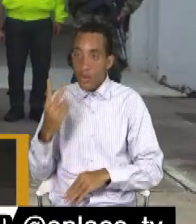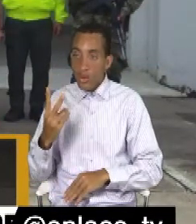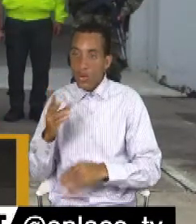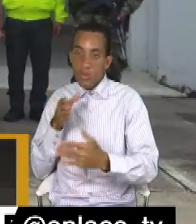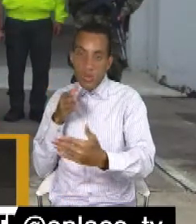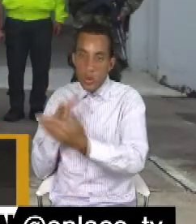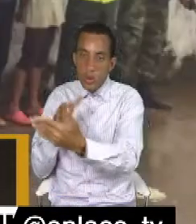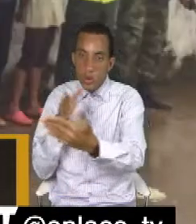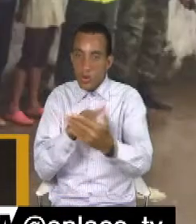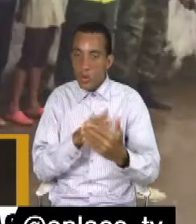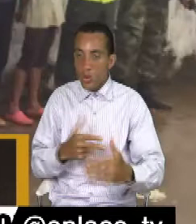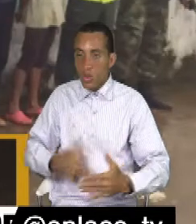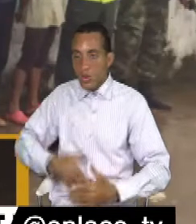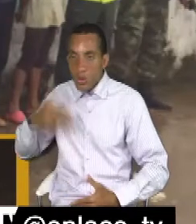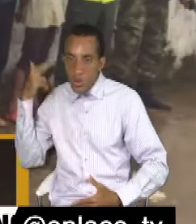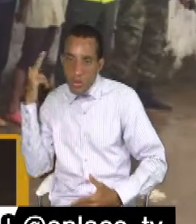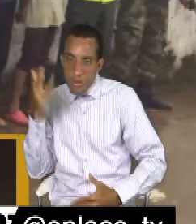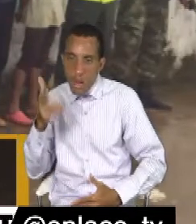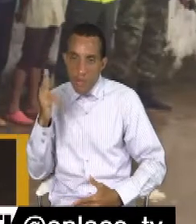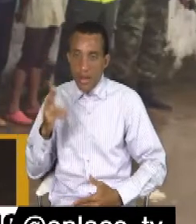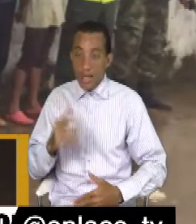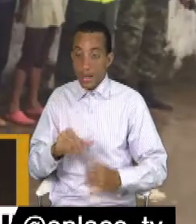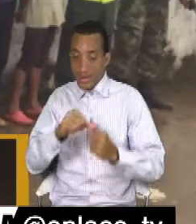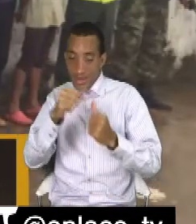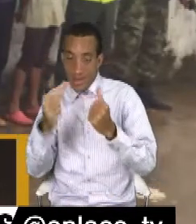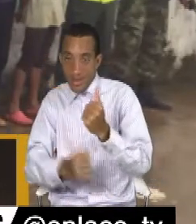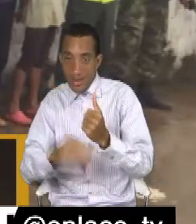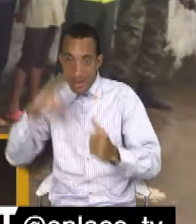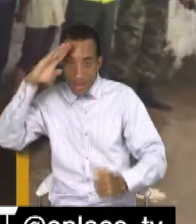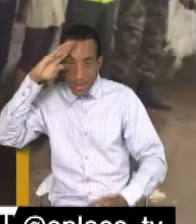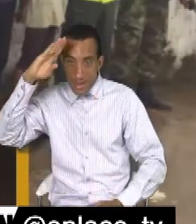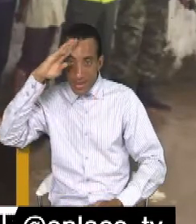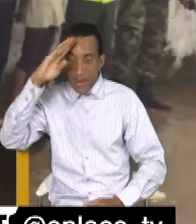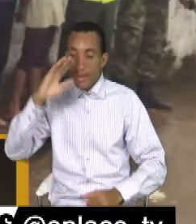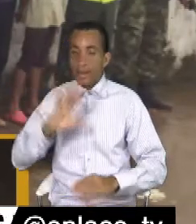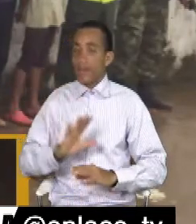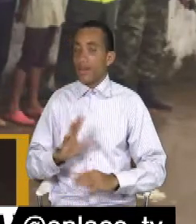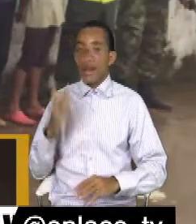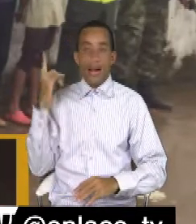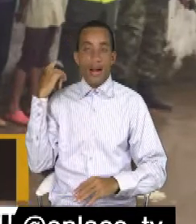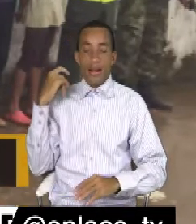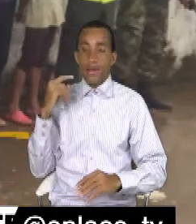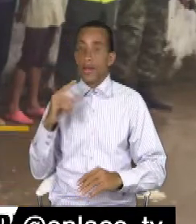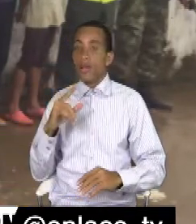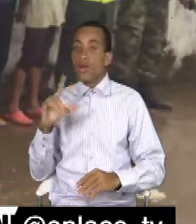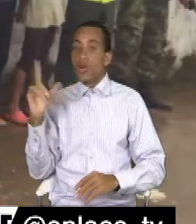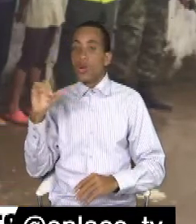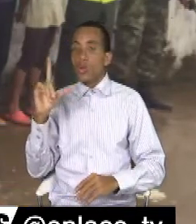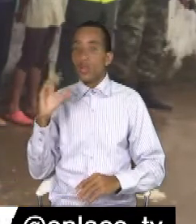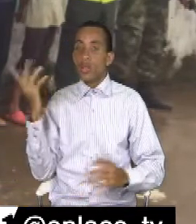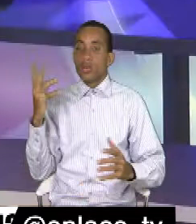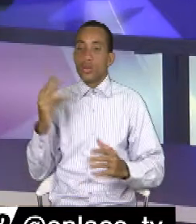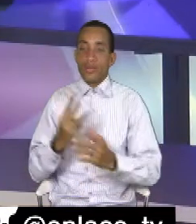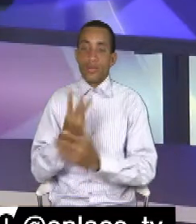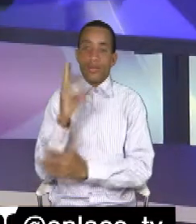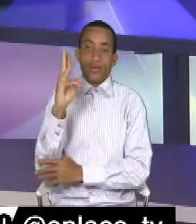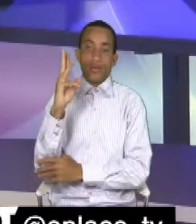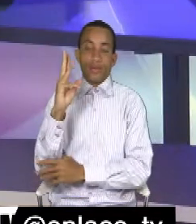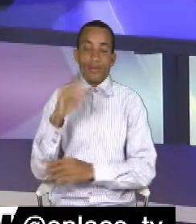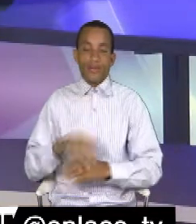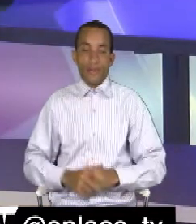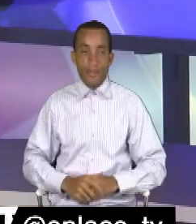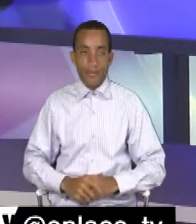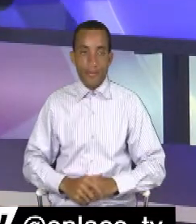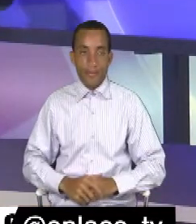con arma de fuego a los 2 auxiliares regulares de la policía registrado el pasado lunes en Puerto Wilches.